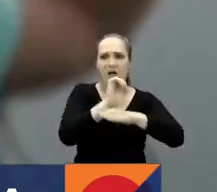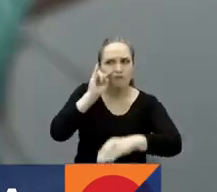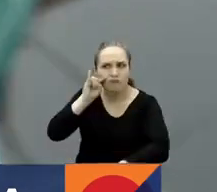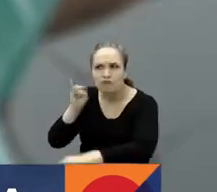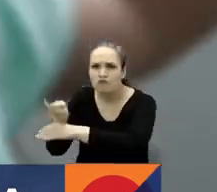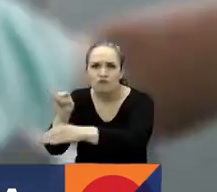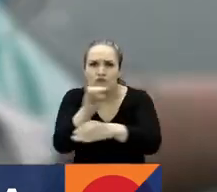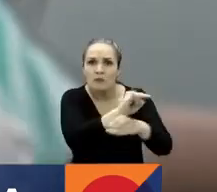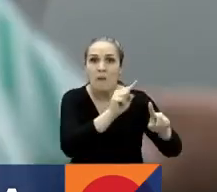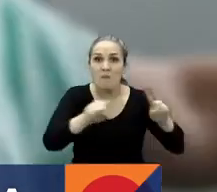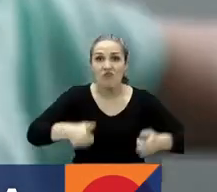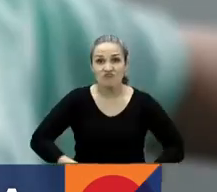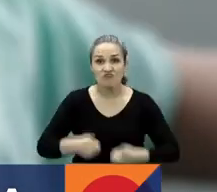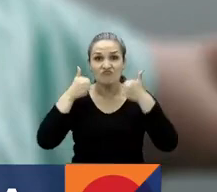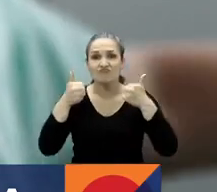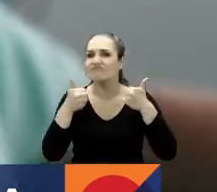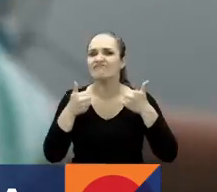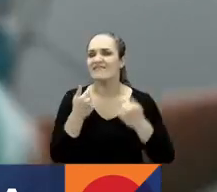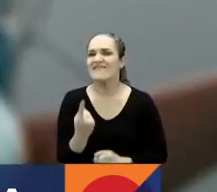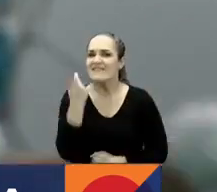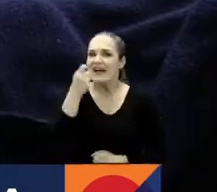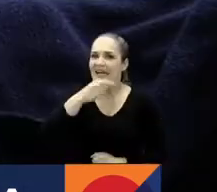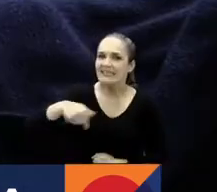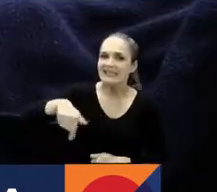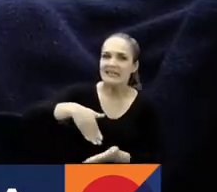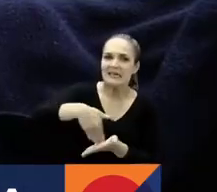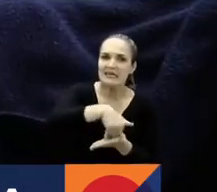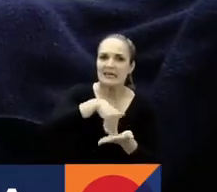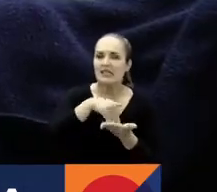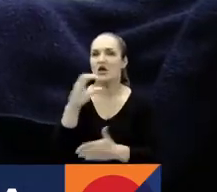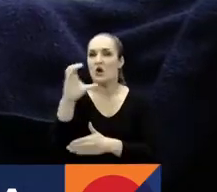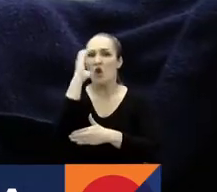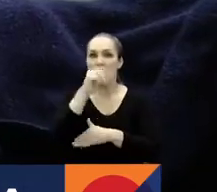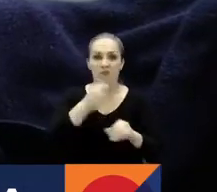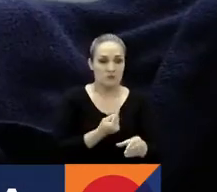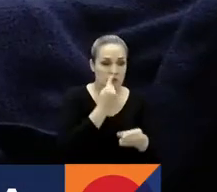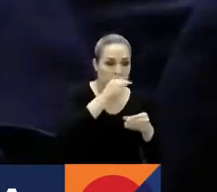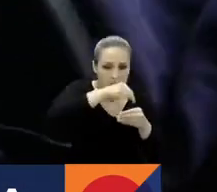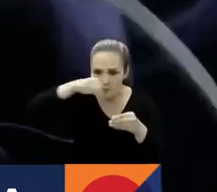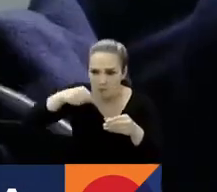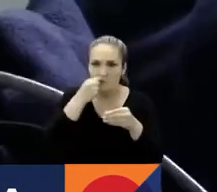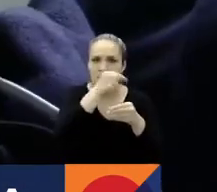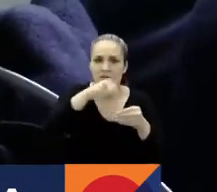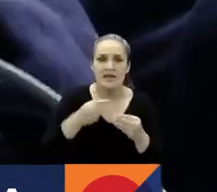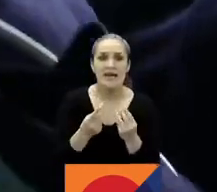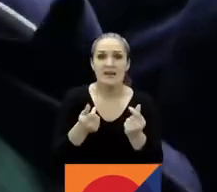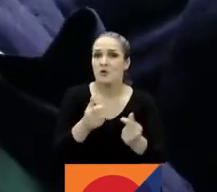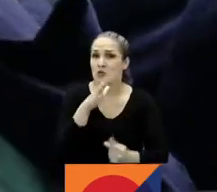todavía le hace falta capacidad y no se procesan tantas muestras como se quisiese.